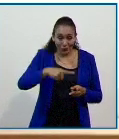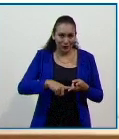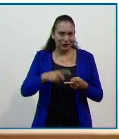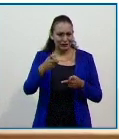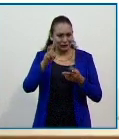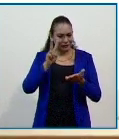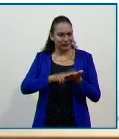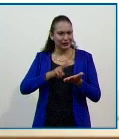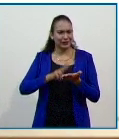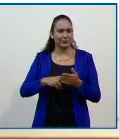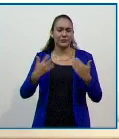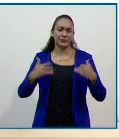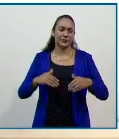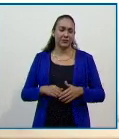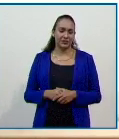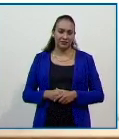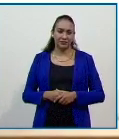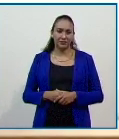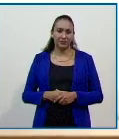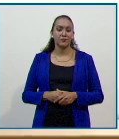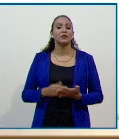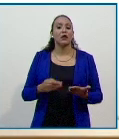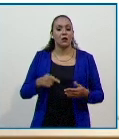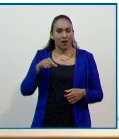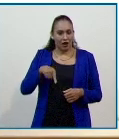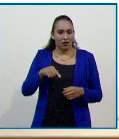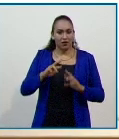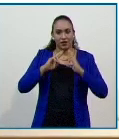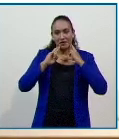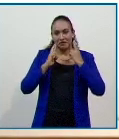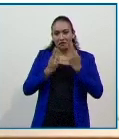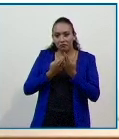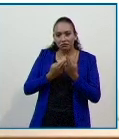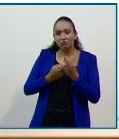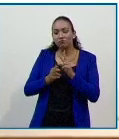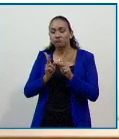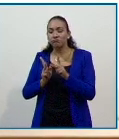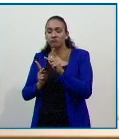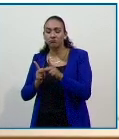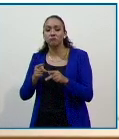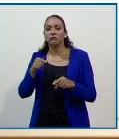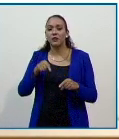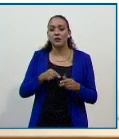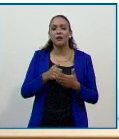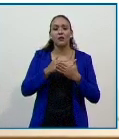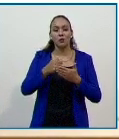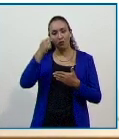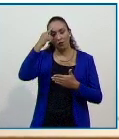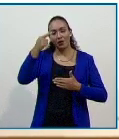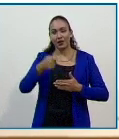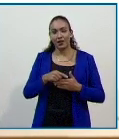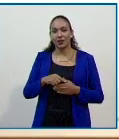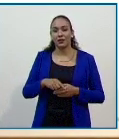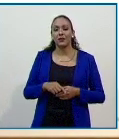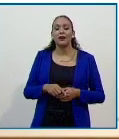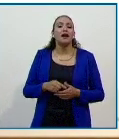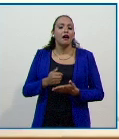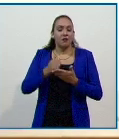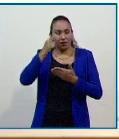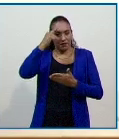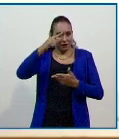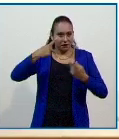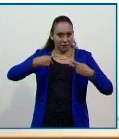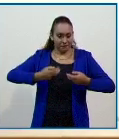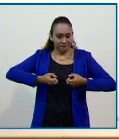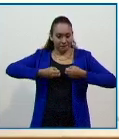ustedes. El inicio de estos espacios de reflexión no son un foro más. La